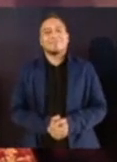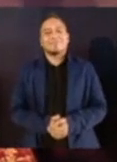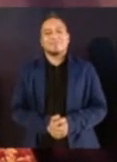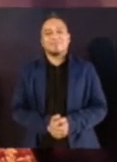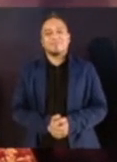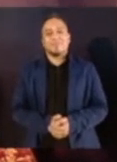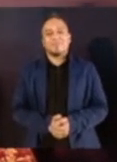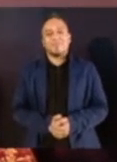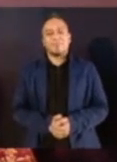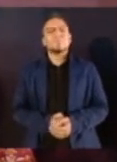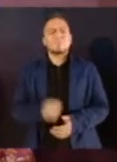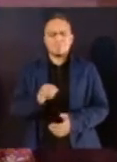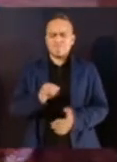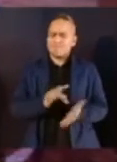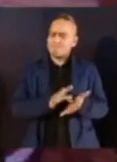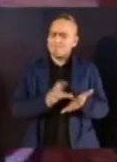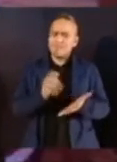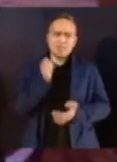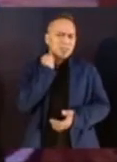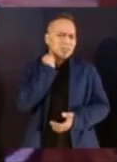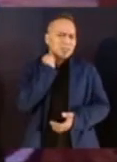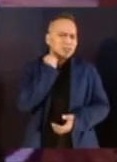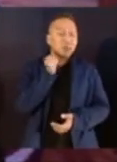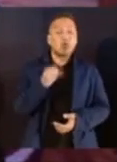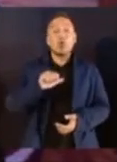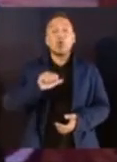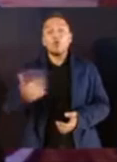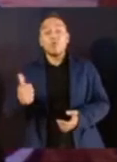Sí, gracias, senador. Adelante, acá hay otra